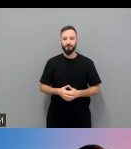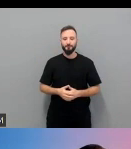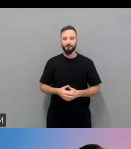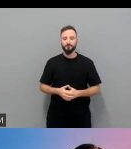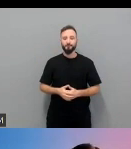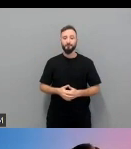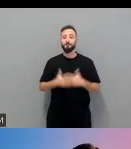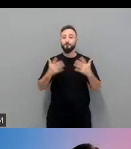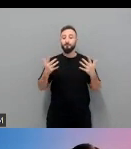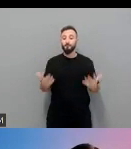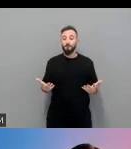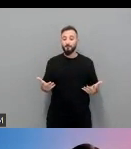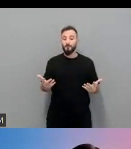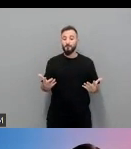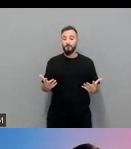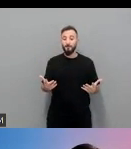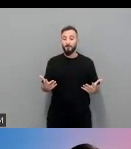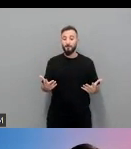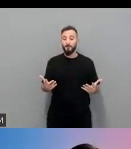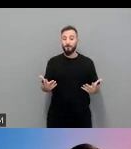Bueno, esto es un poco